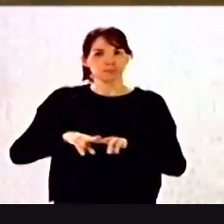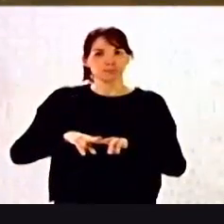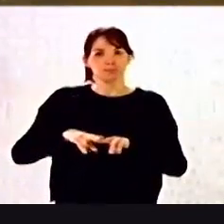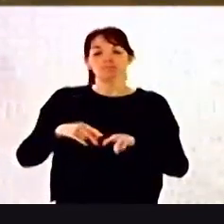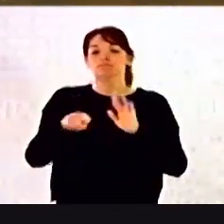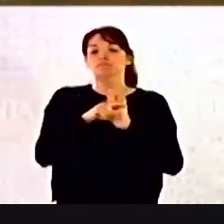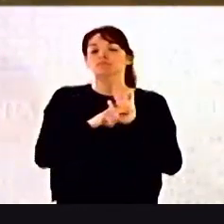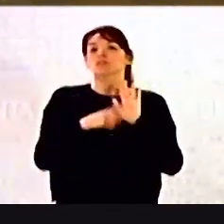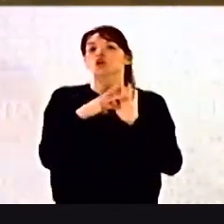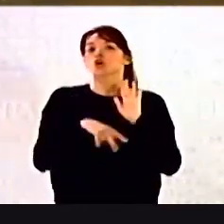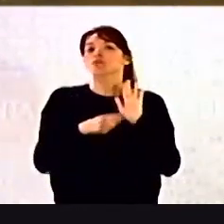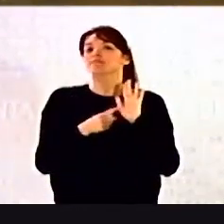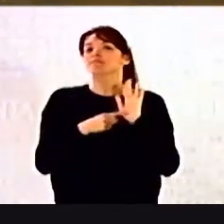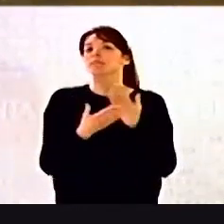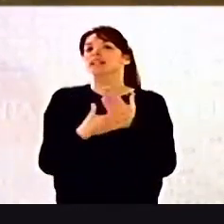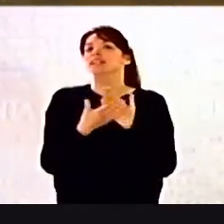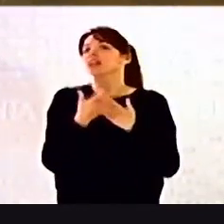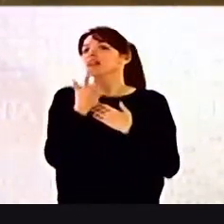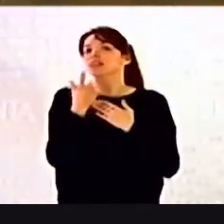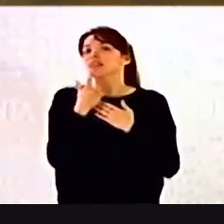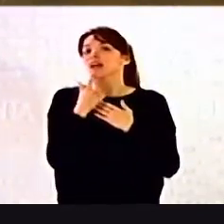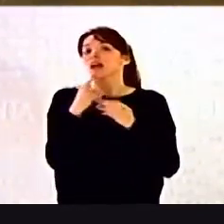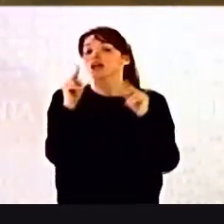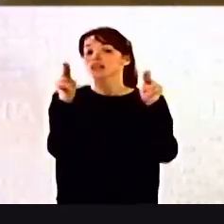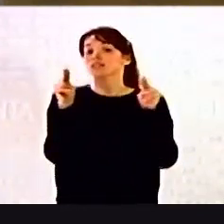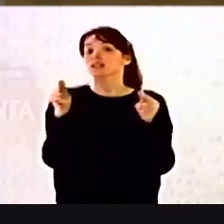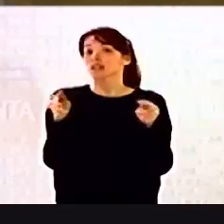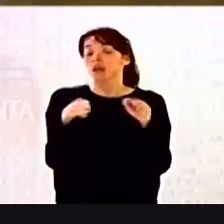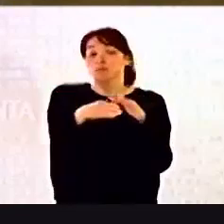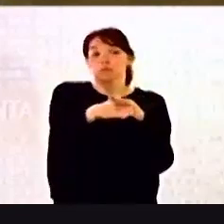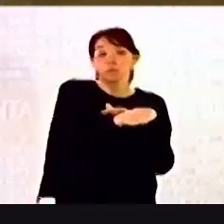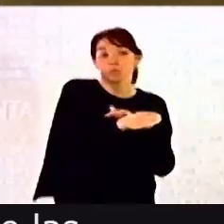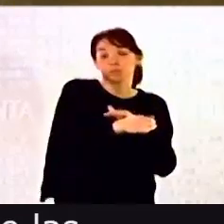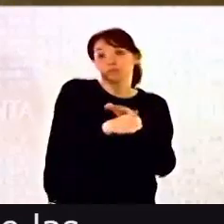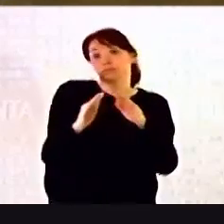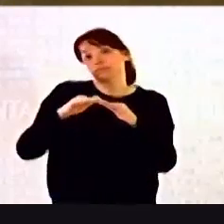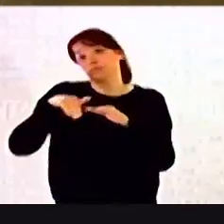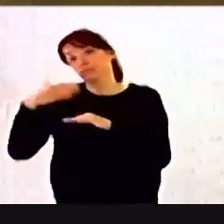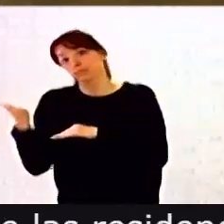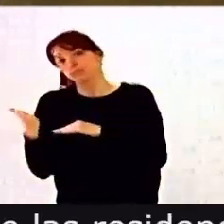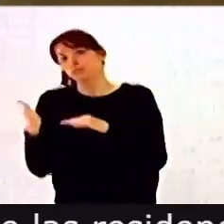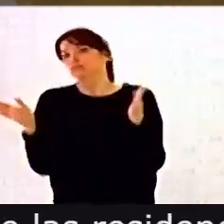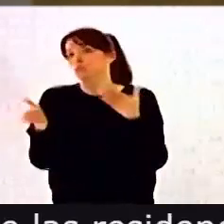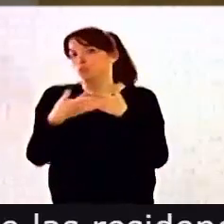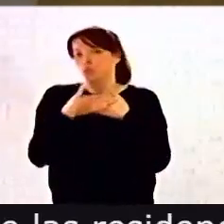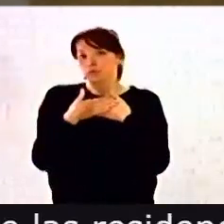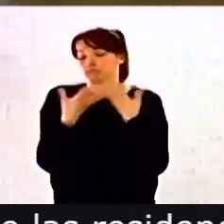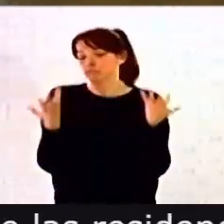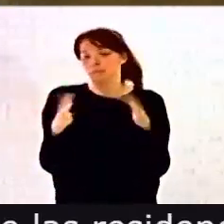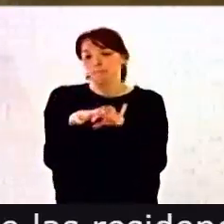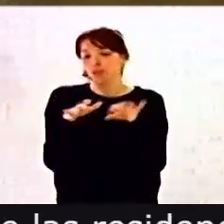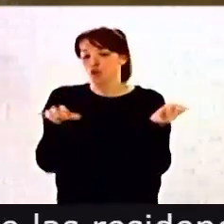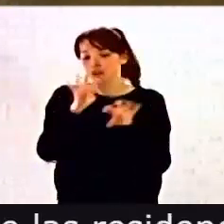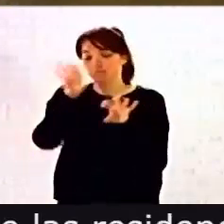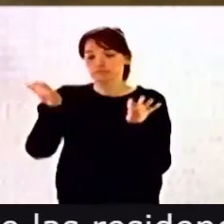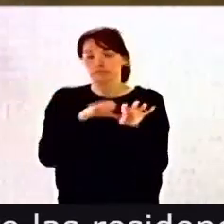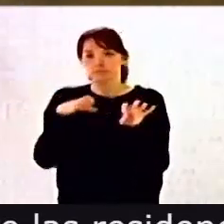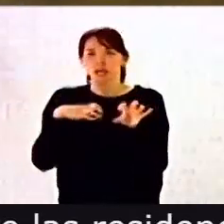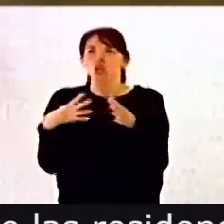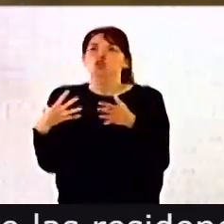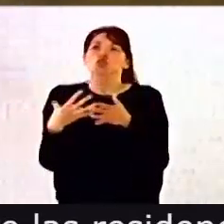dice es que las residencias están cerradas para entrar y también para salir. Por lo tanto, el comportamiento de la mayoría de comunidades autónomas, no digo